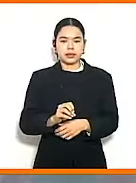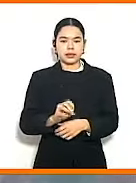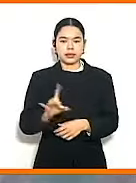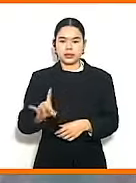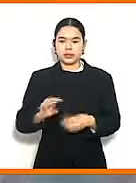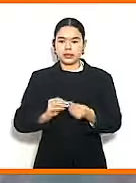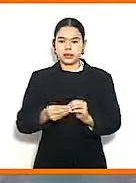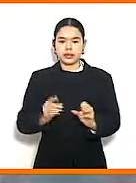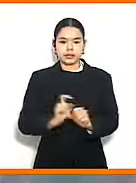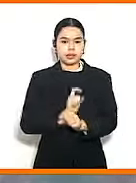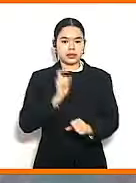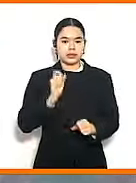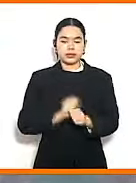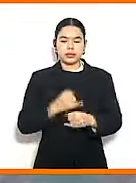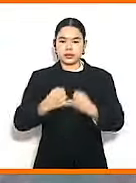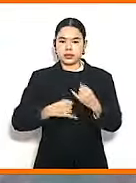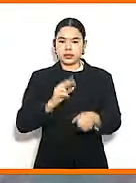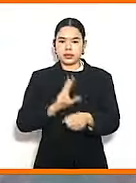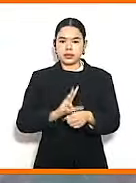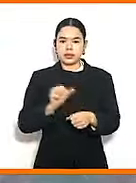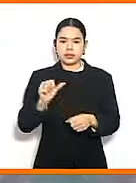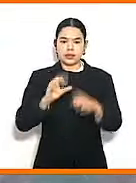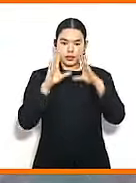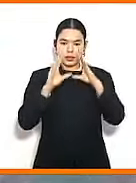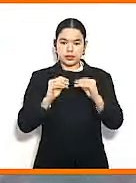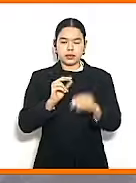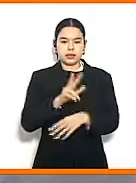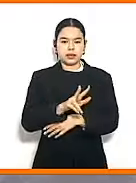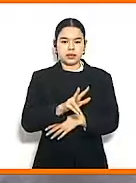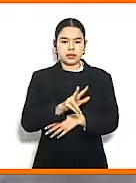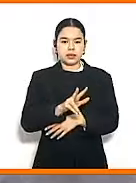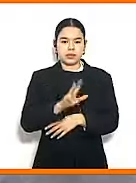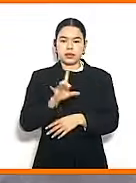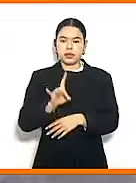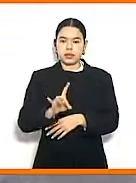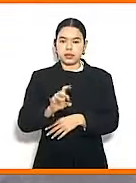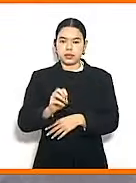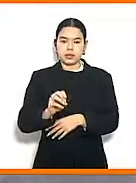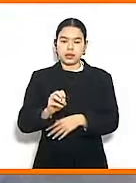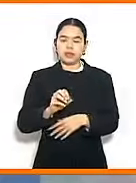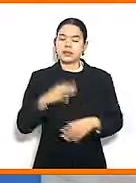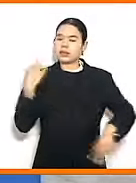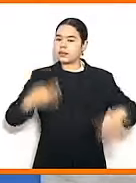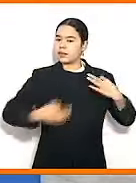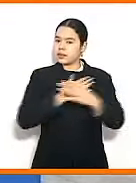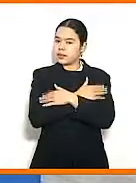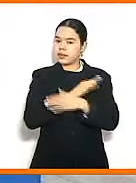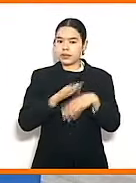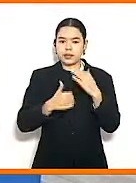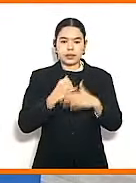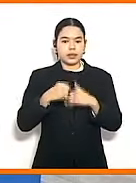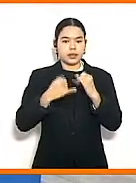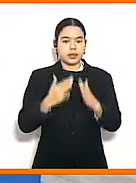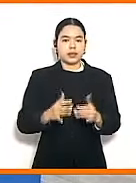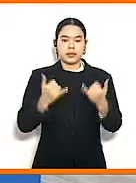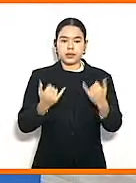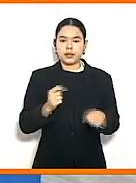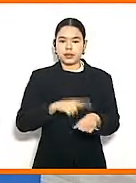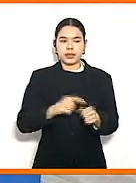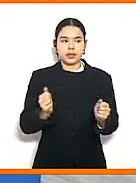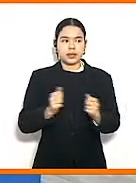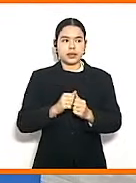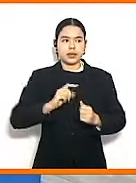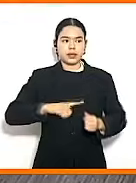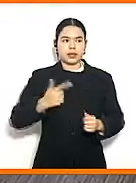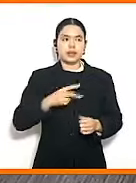8. El número afortunado en Juga 3 esta noche es el 308. Muchas felicidades a todos nuestros ganadores y ahora sí, los